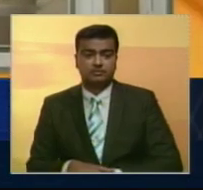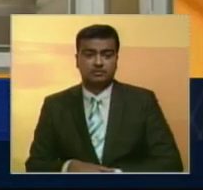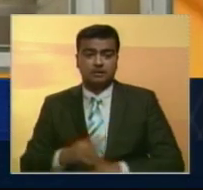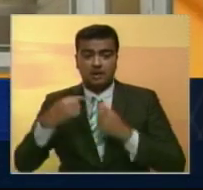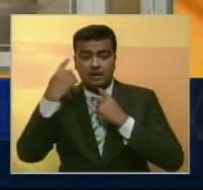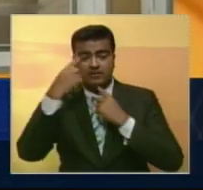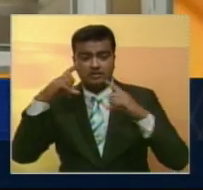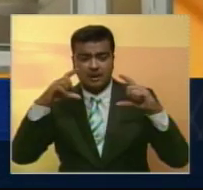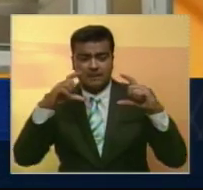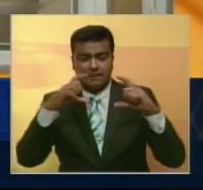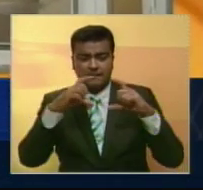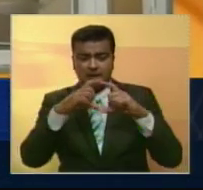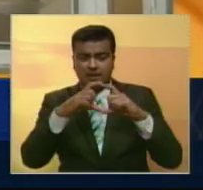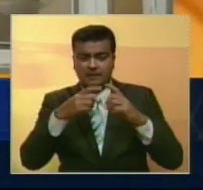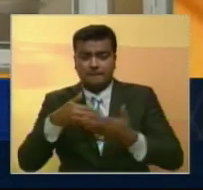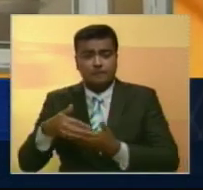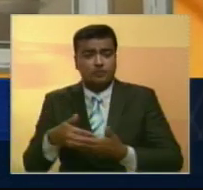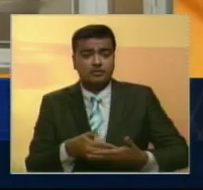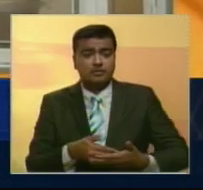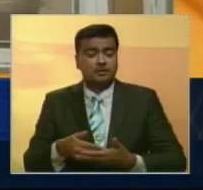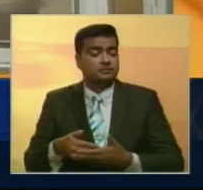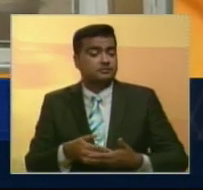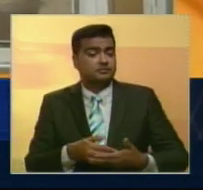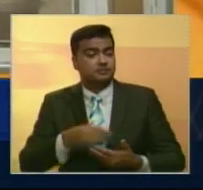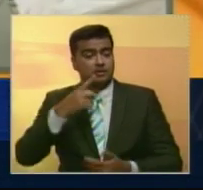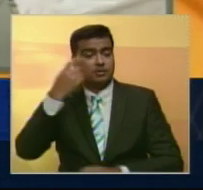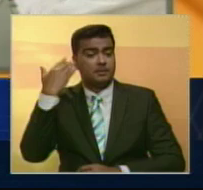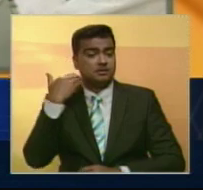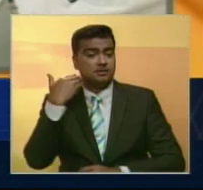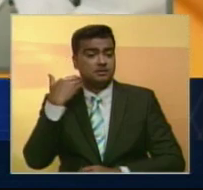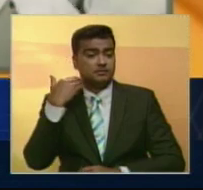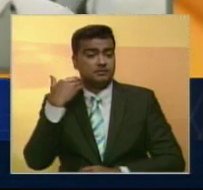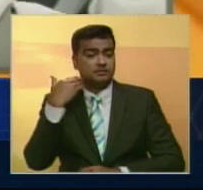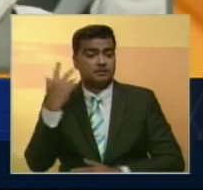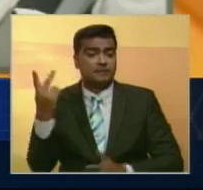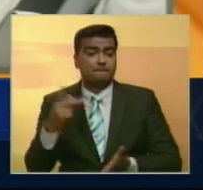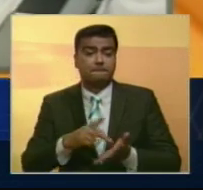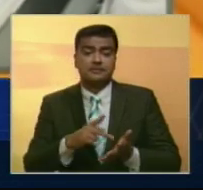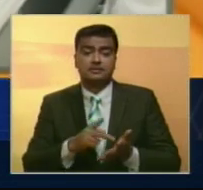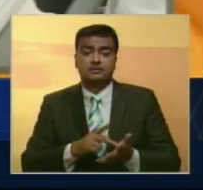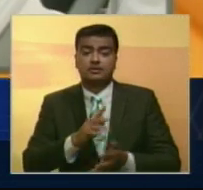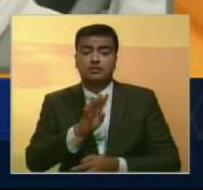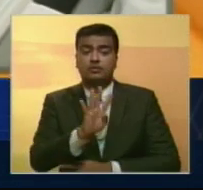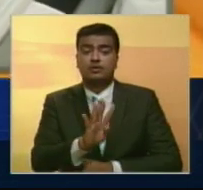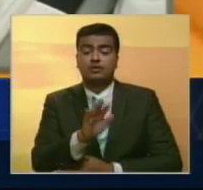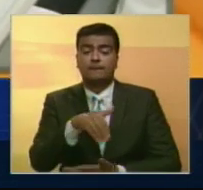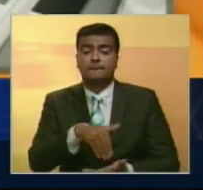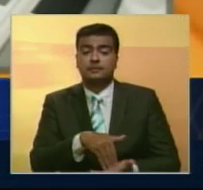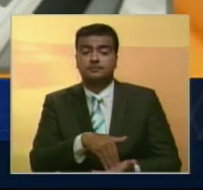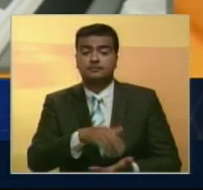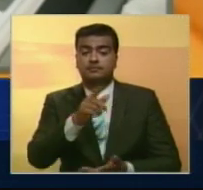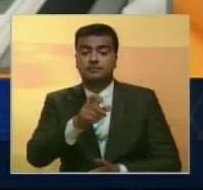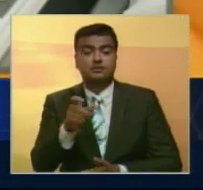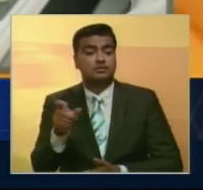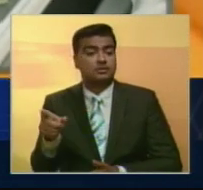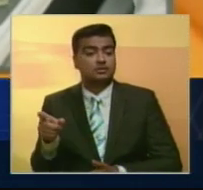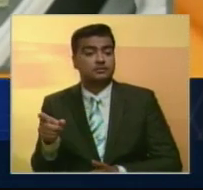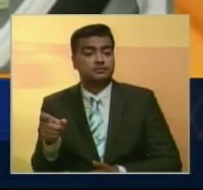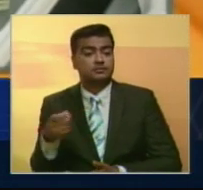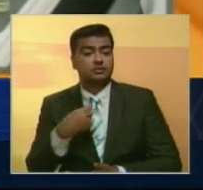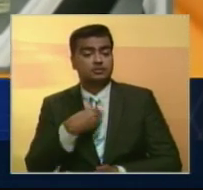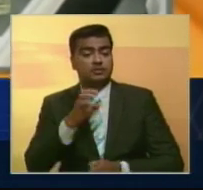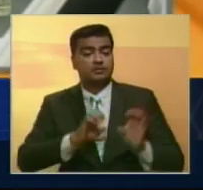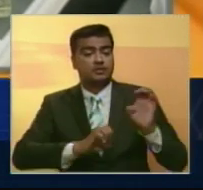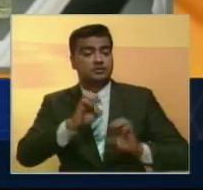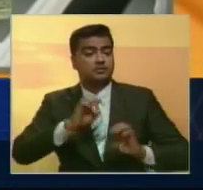microcefalia, es una malformación congénita. El año pasado, Carlos, se han presentado casi 4.000 casos y cuando han ido a estudiar a